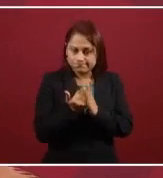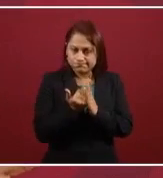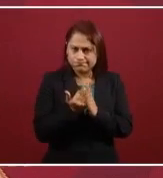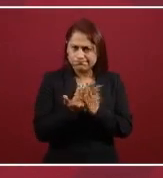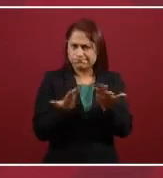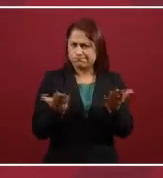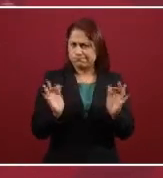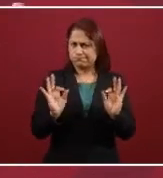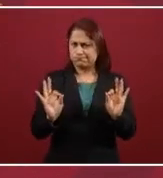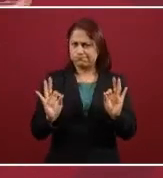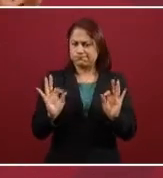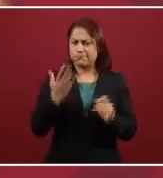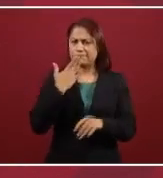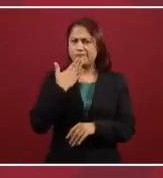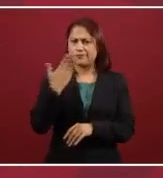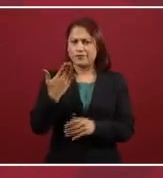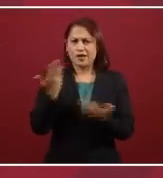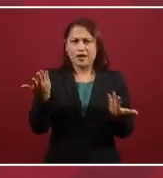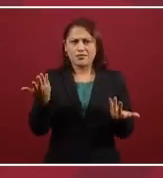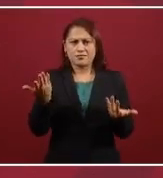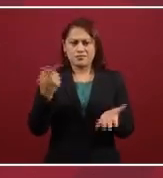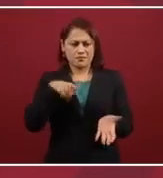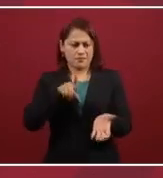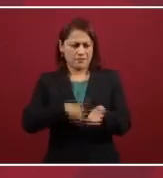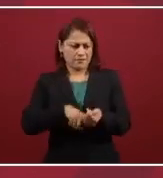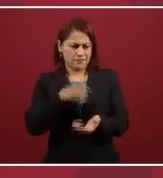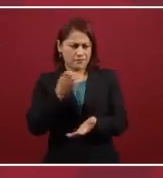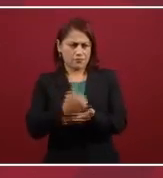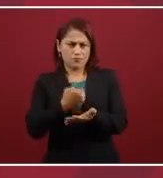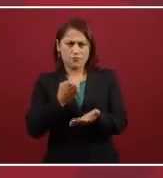Entonces, estamos bien y